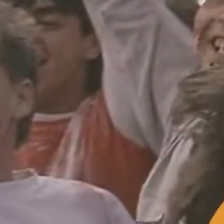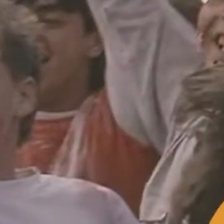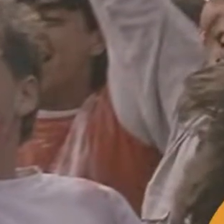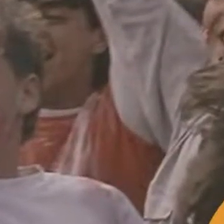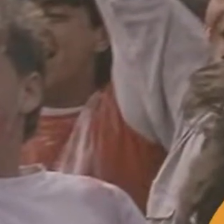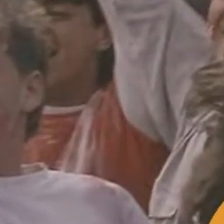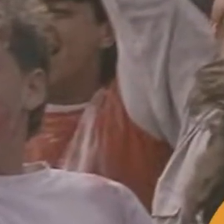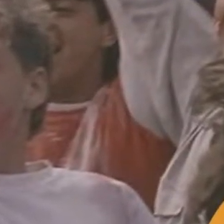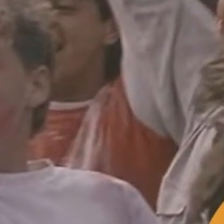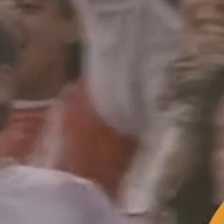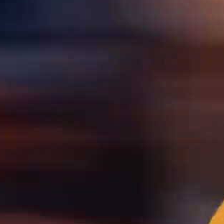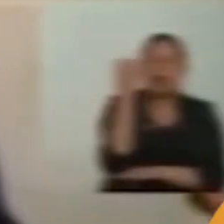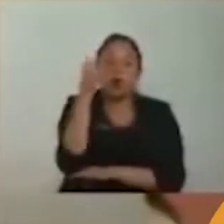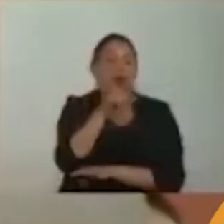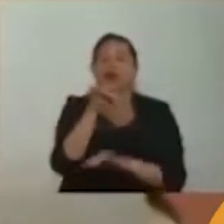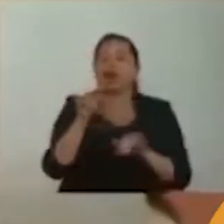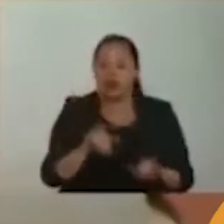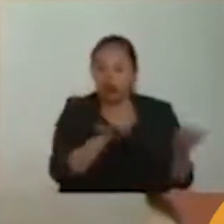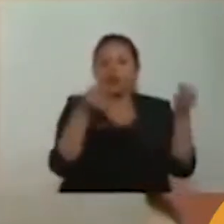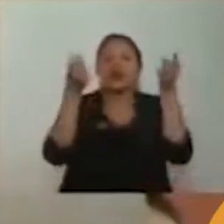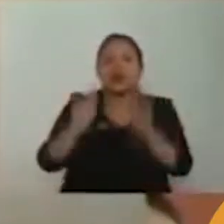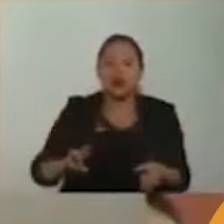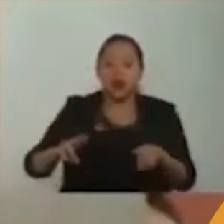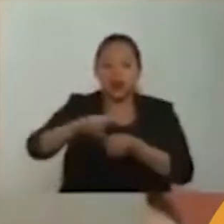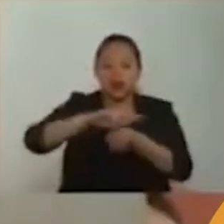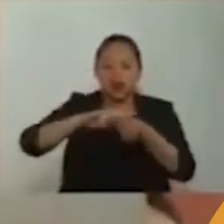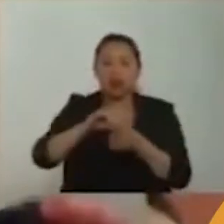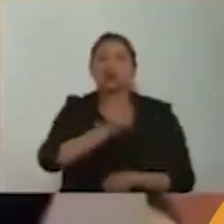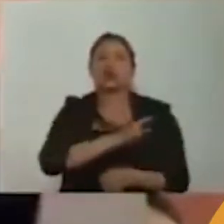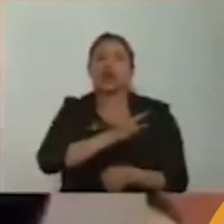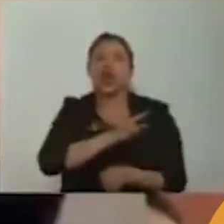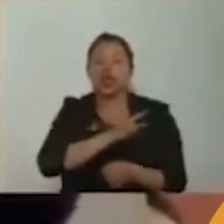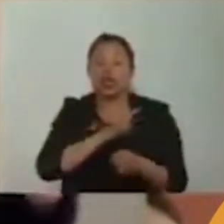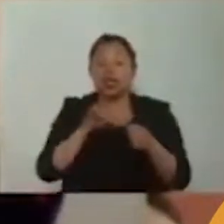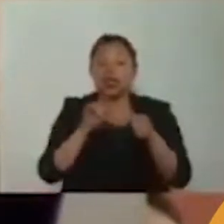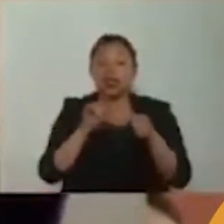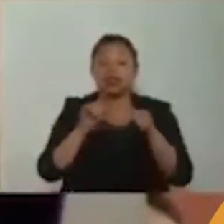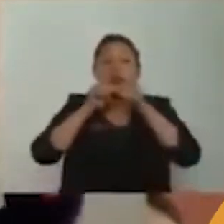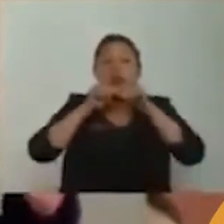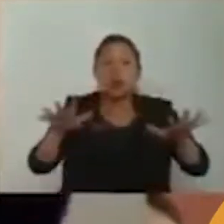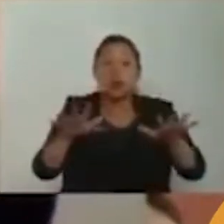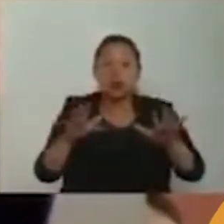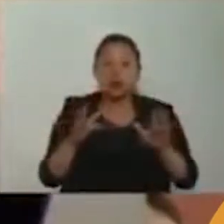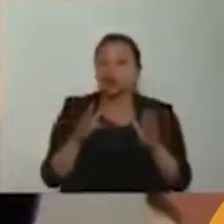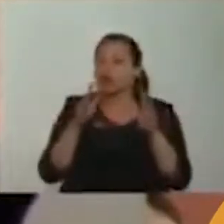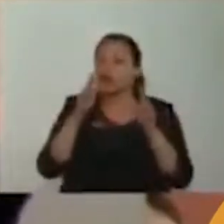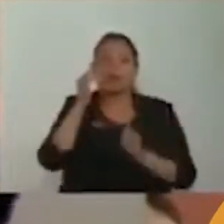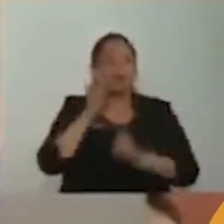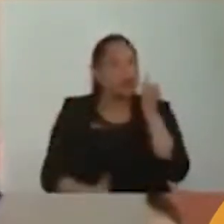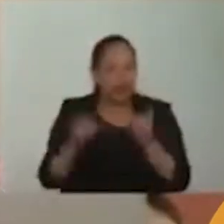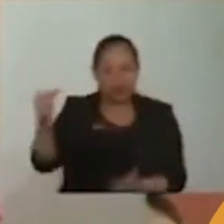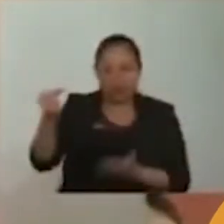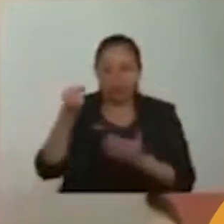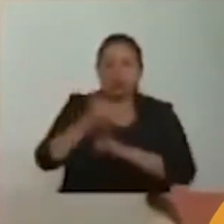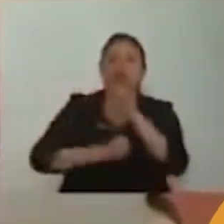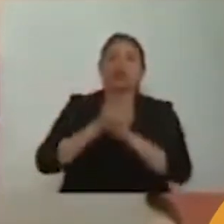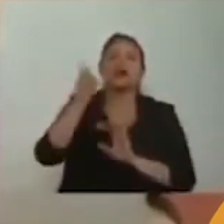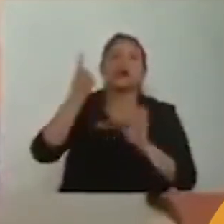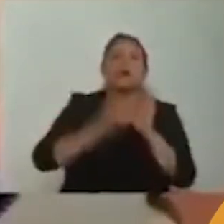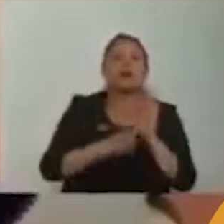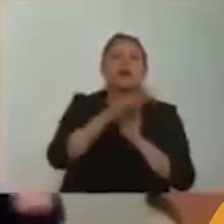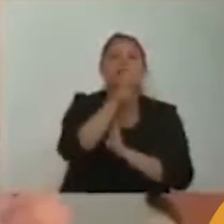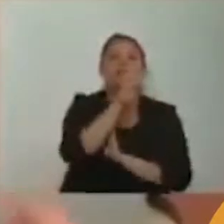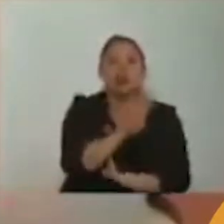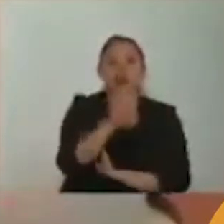tangibles. A las universidades públicas les congelaron los recursos desde 1992. O sea, hoy